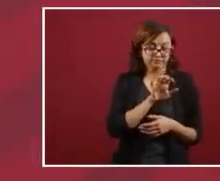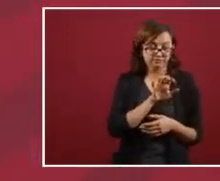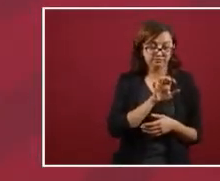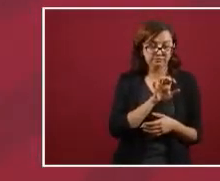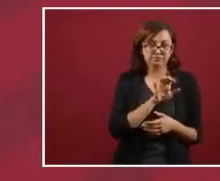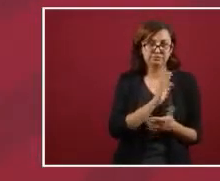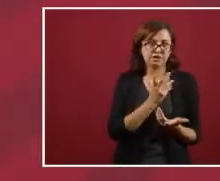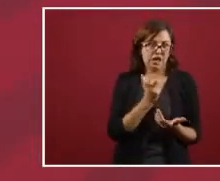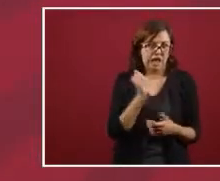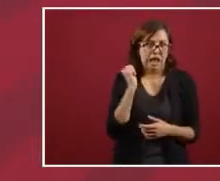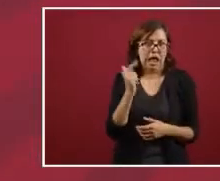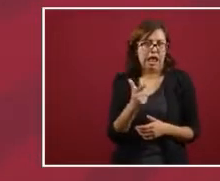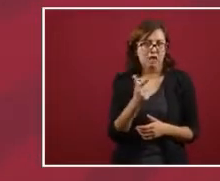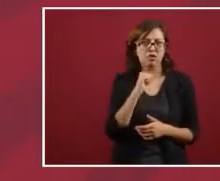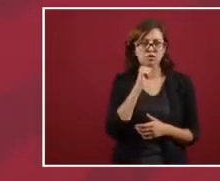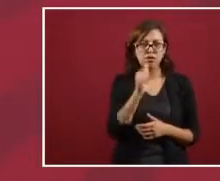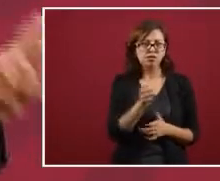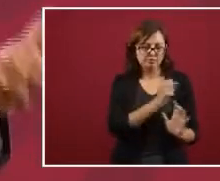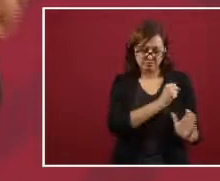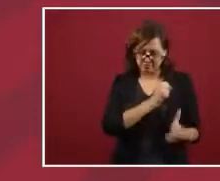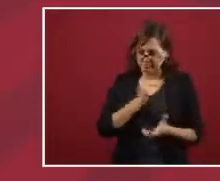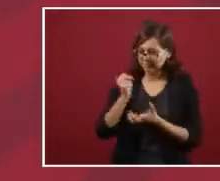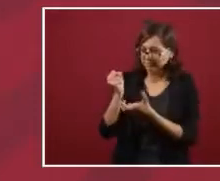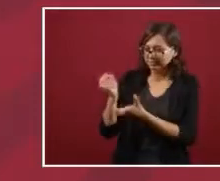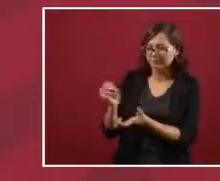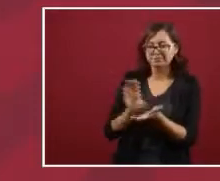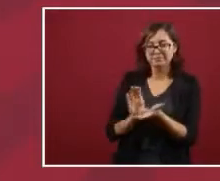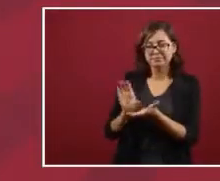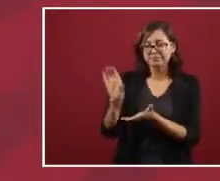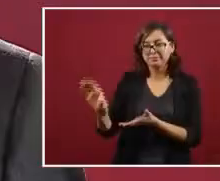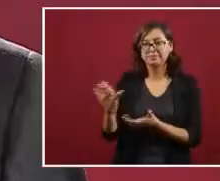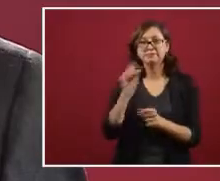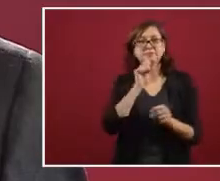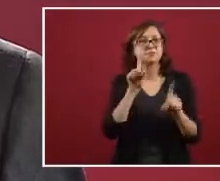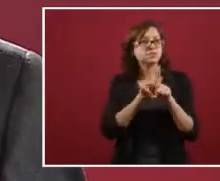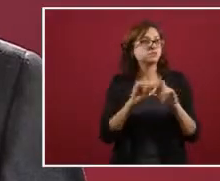es una contribución. Y así todas las dependencias,